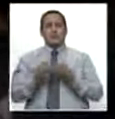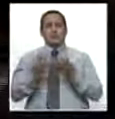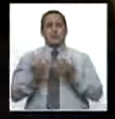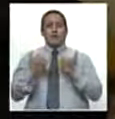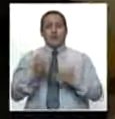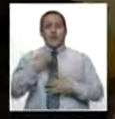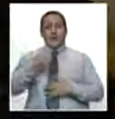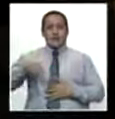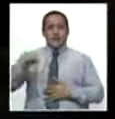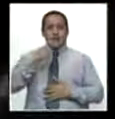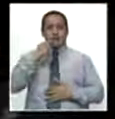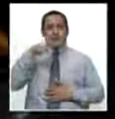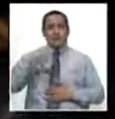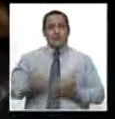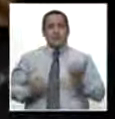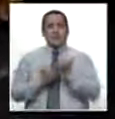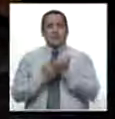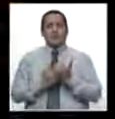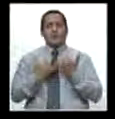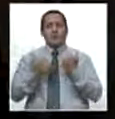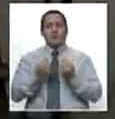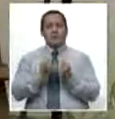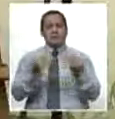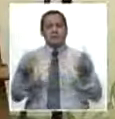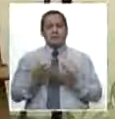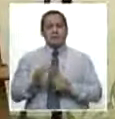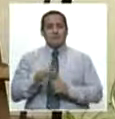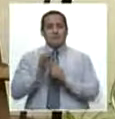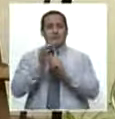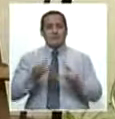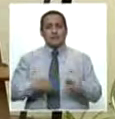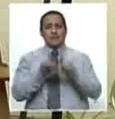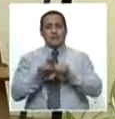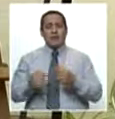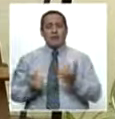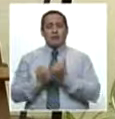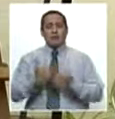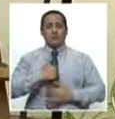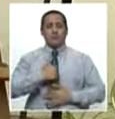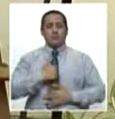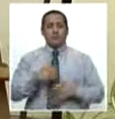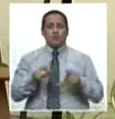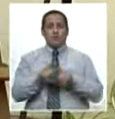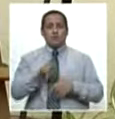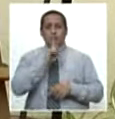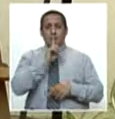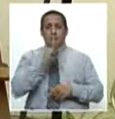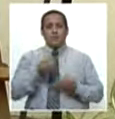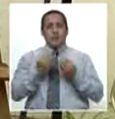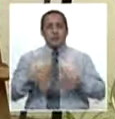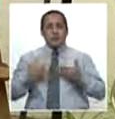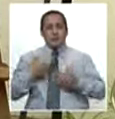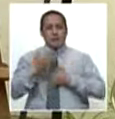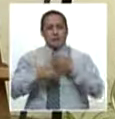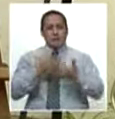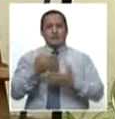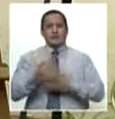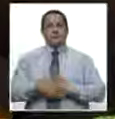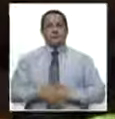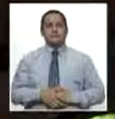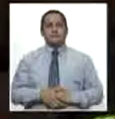Bueno, que ellos necesitan el apoyo ya de los especialistas, y el apoyo también de uno mismo como padre, para poderlo sacar